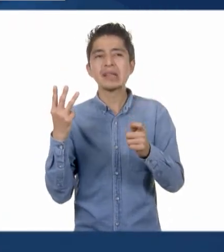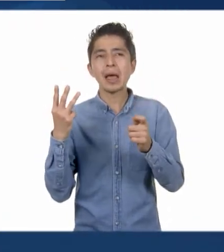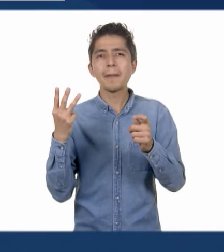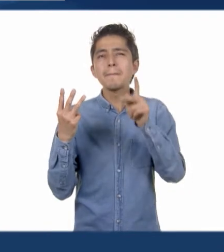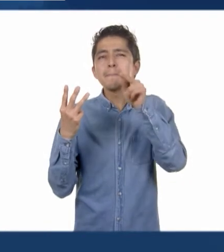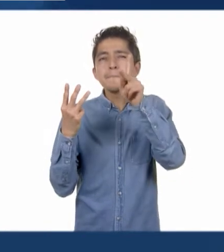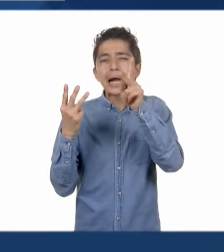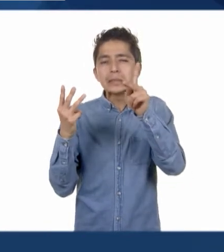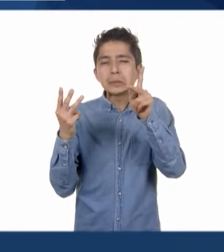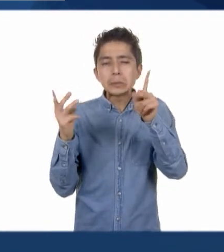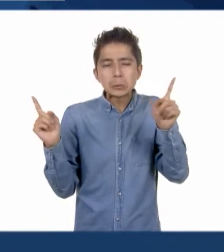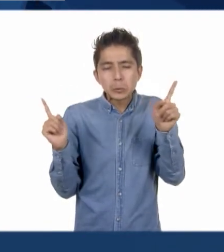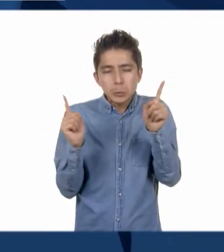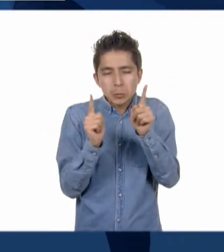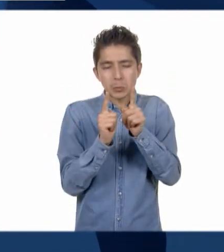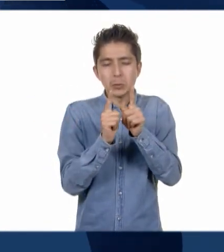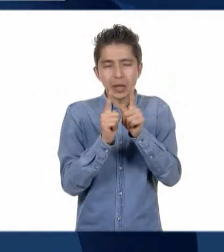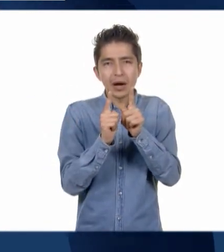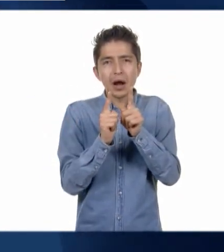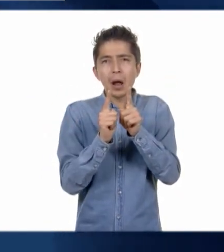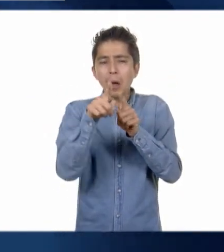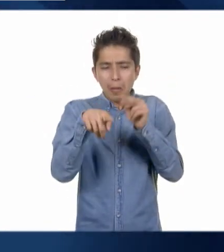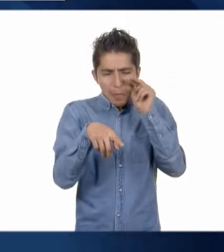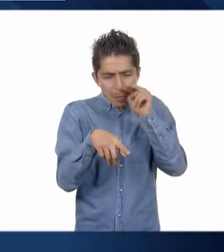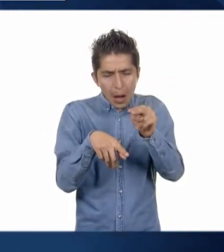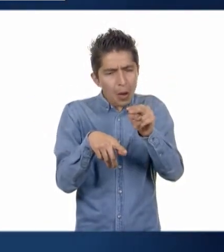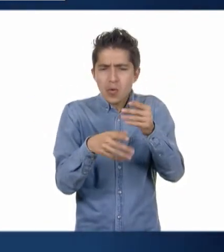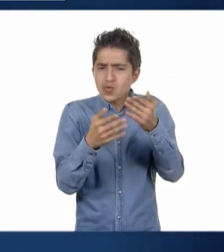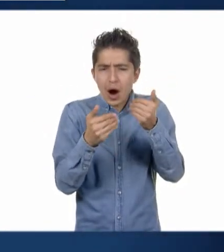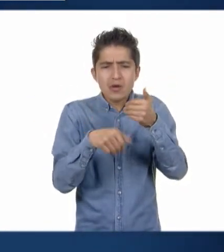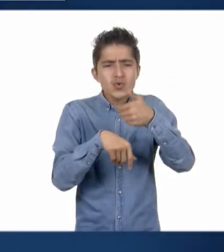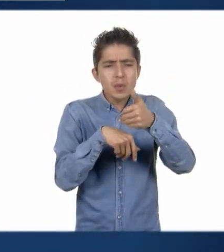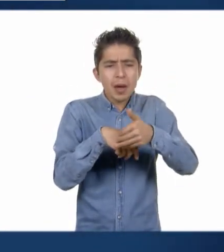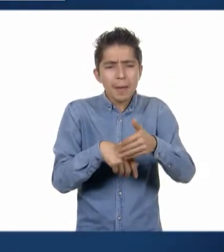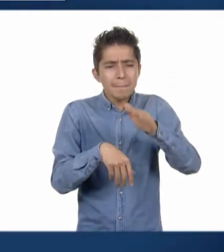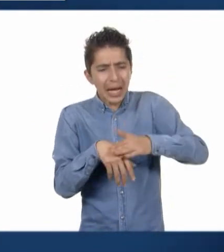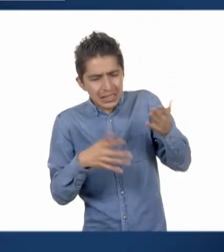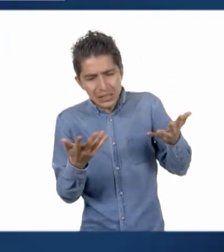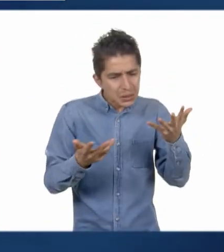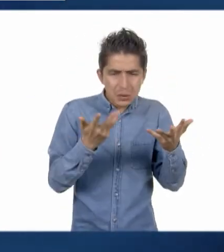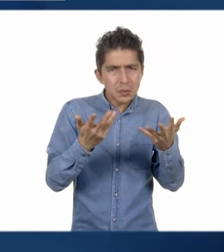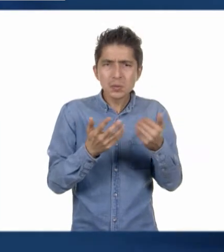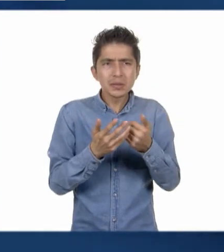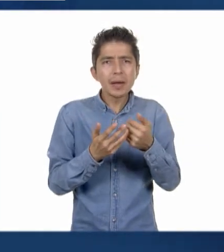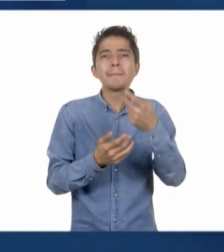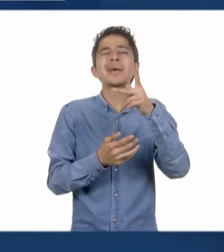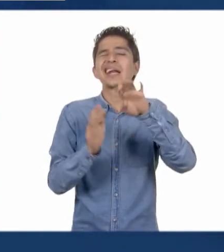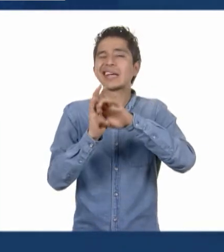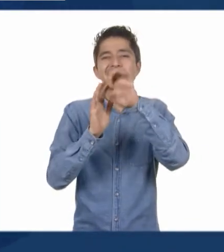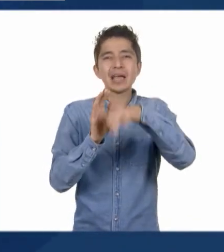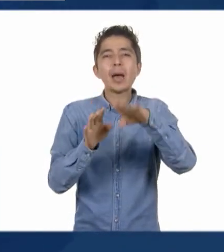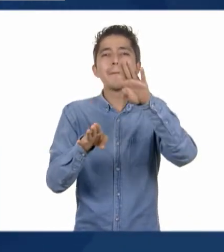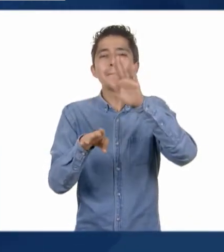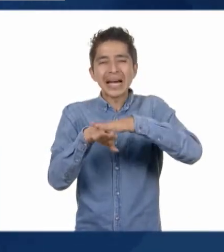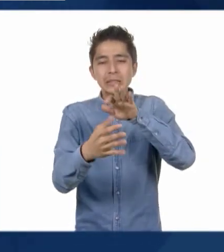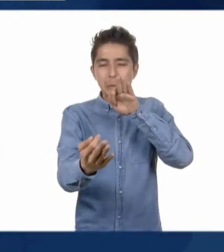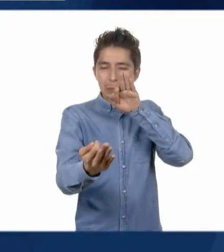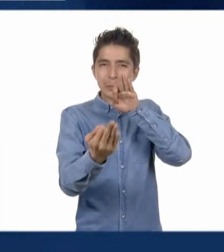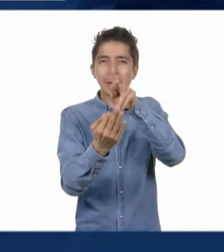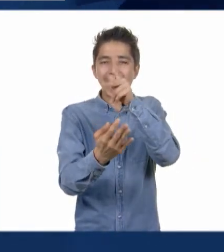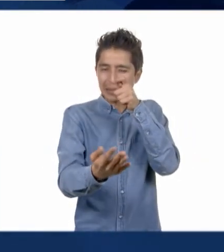pegados, es decir, que ya no hay más números en medio. Pero si ampliamos el espacio que hay entre